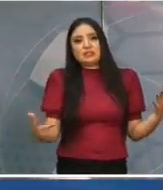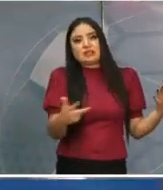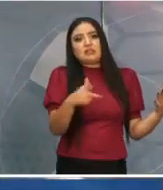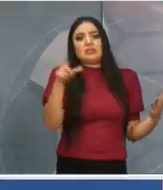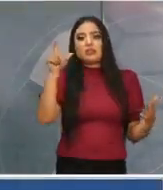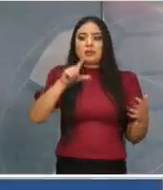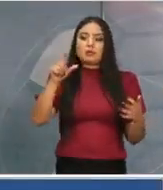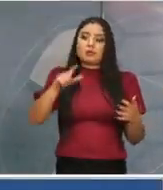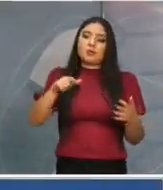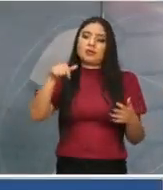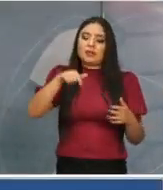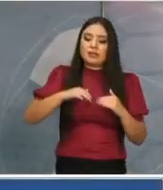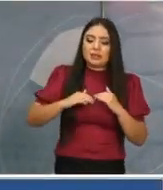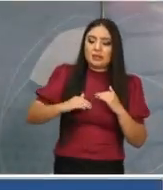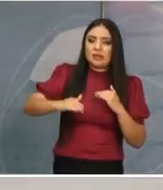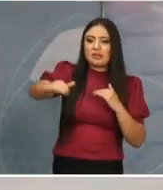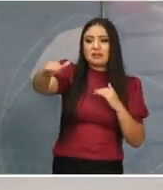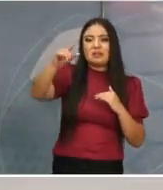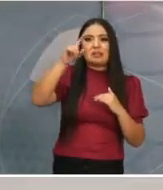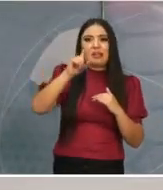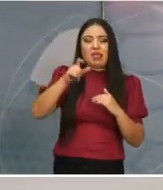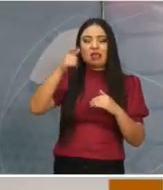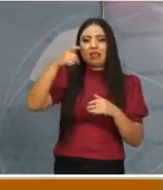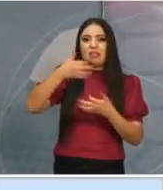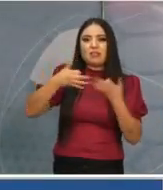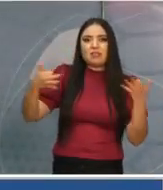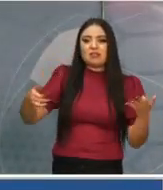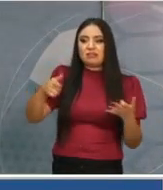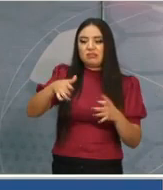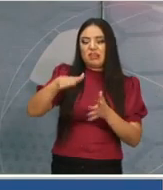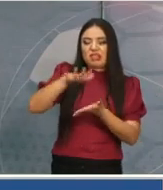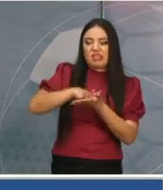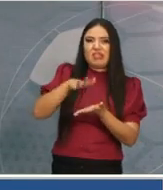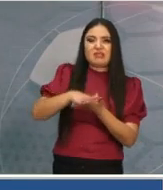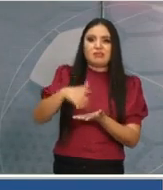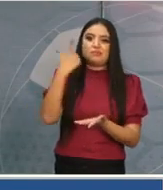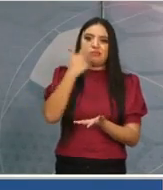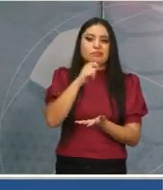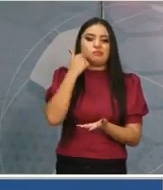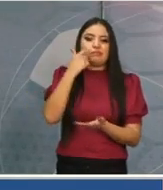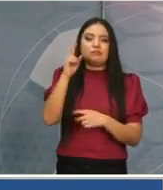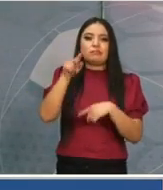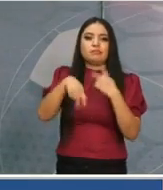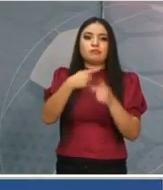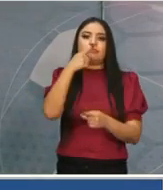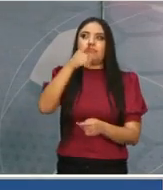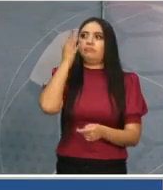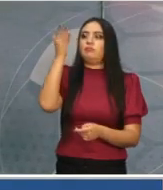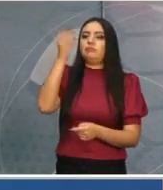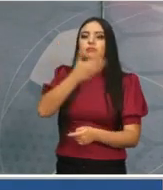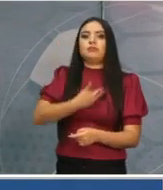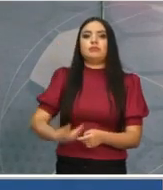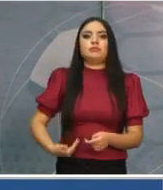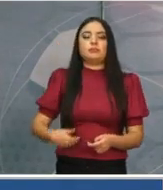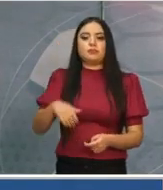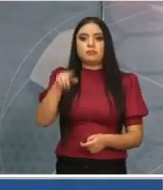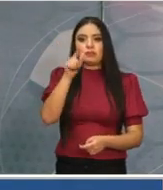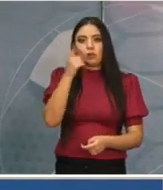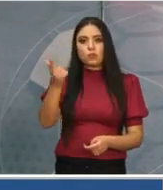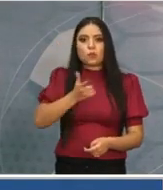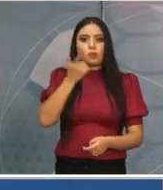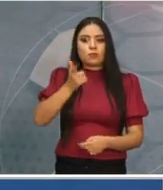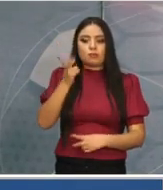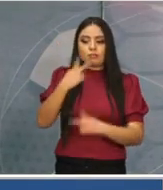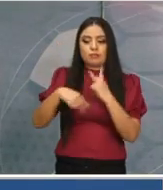hay mucho lodo ante esta situación y exigieron a las autoridades municipales de gómez palacio su pronta intervención pues